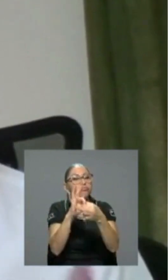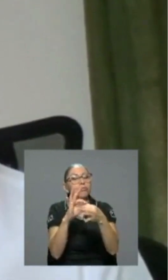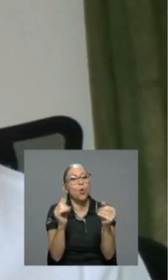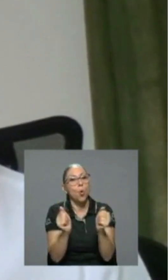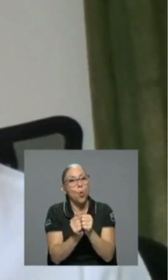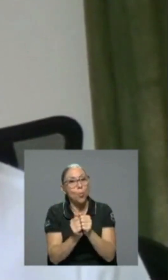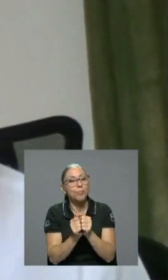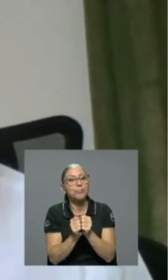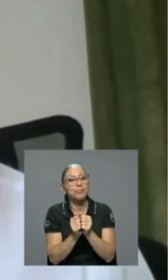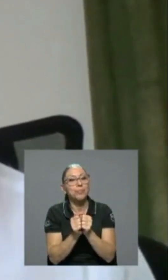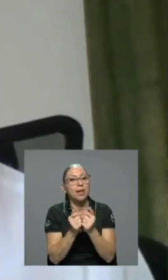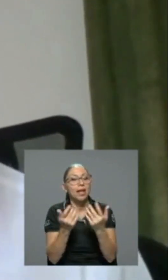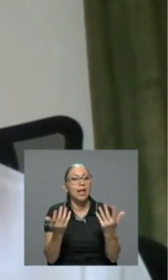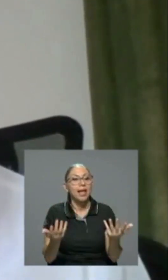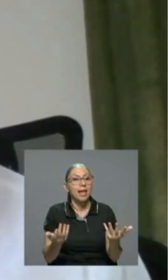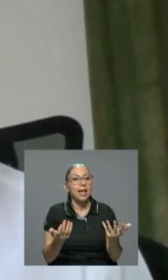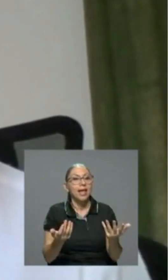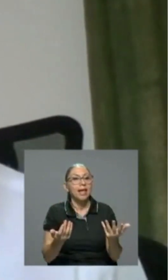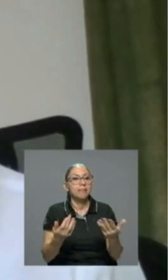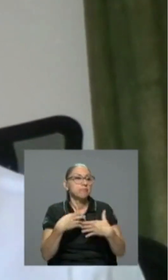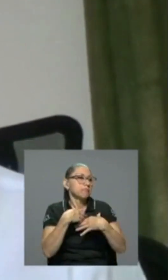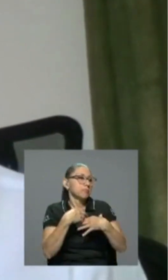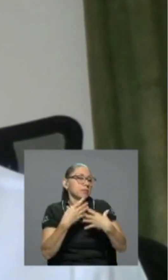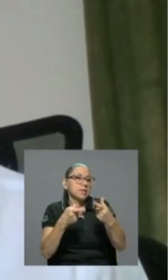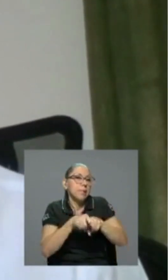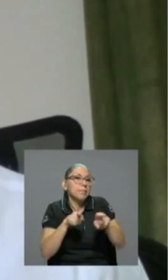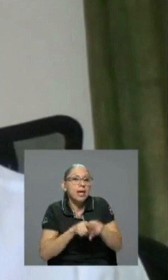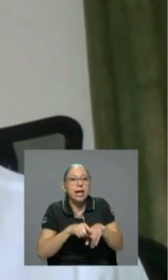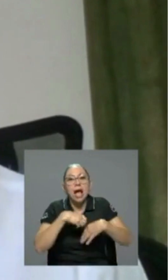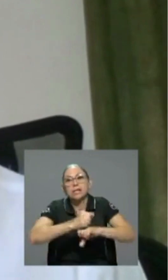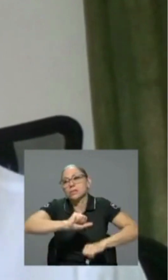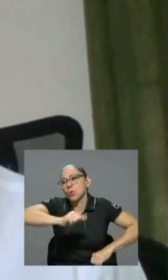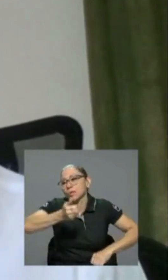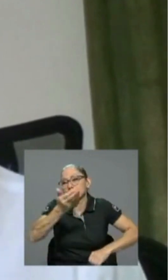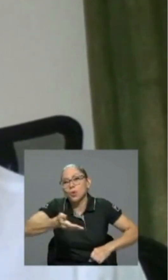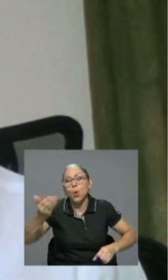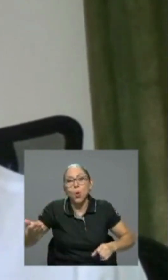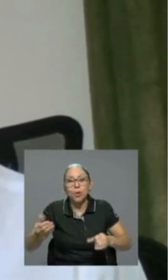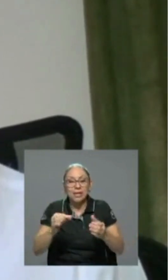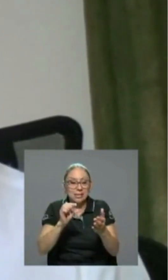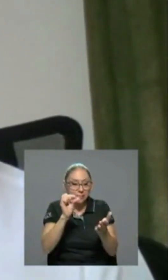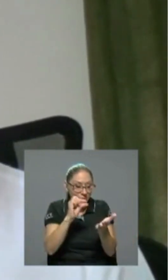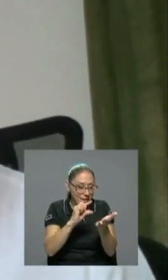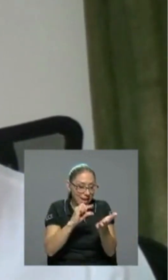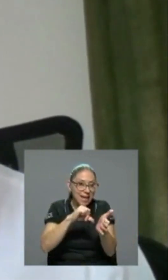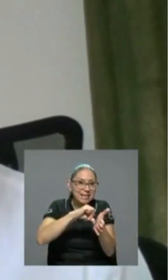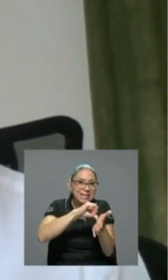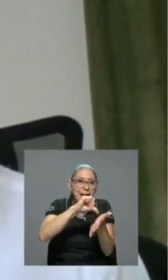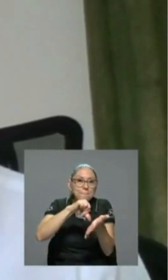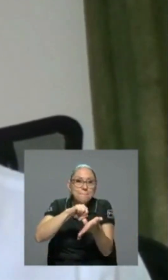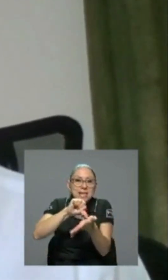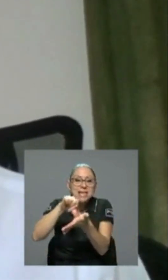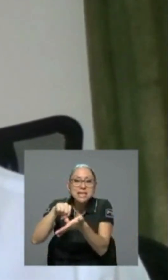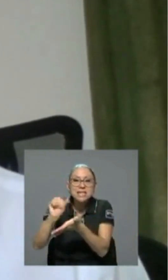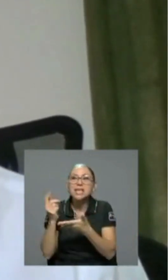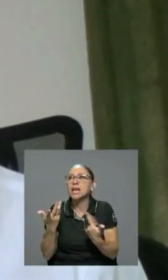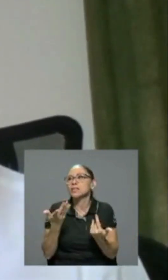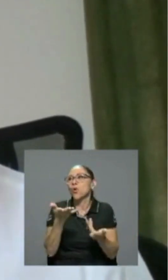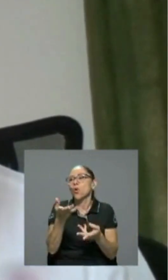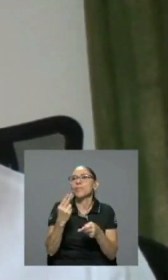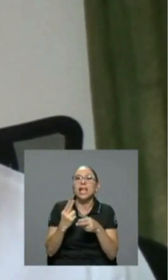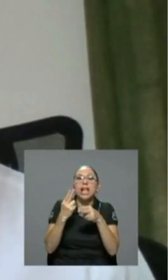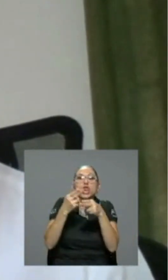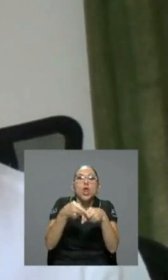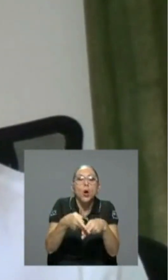la creación, por ejemplo, de estampillas, del nombre de lugares, entre